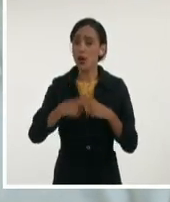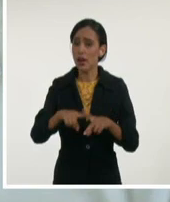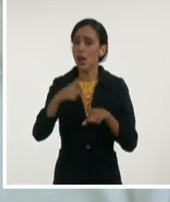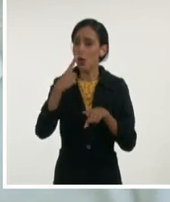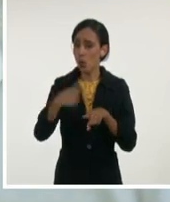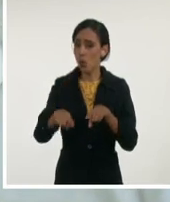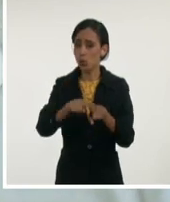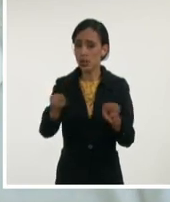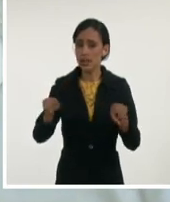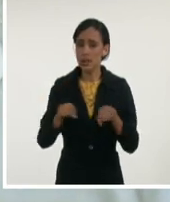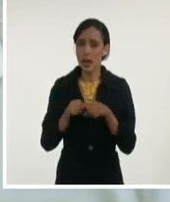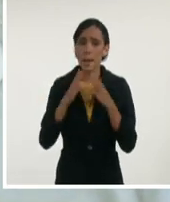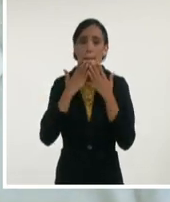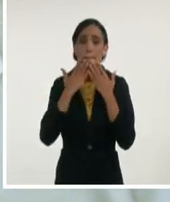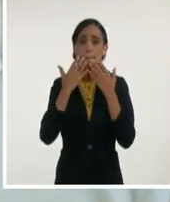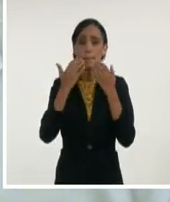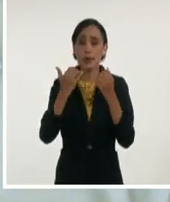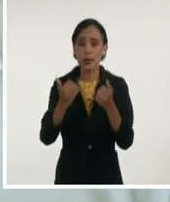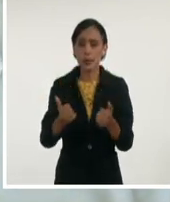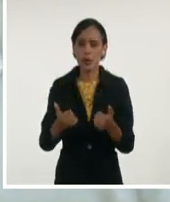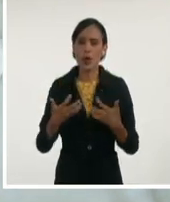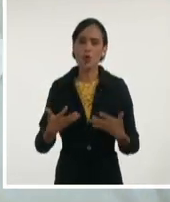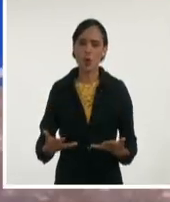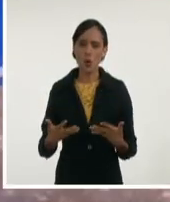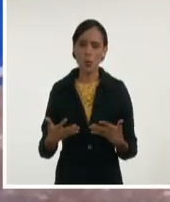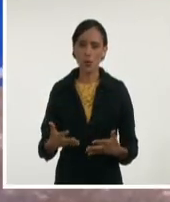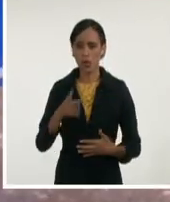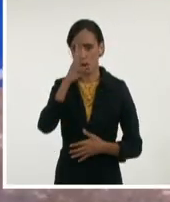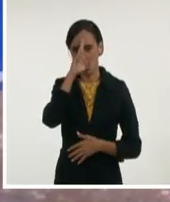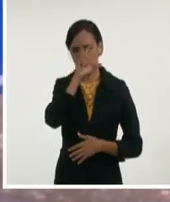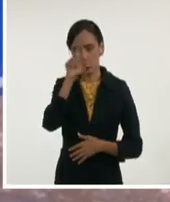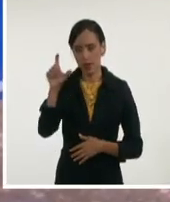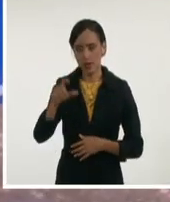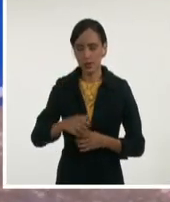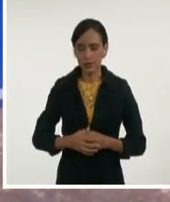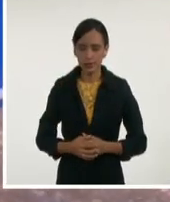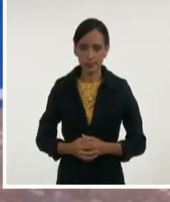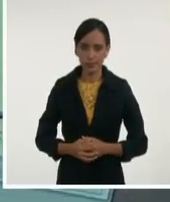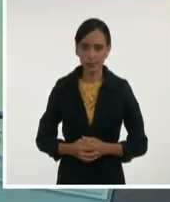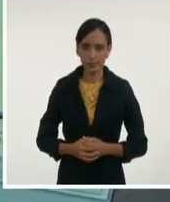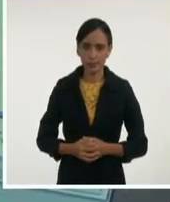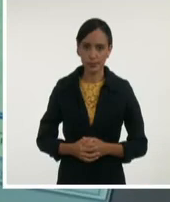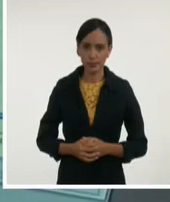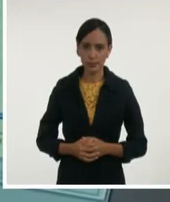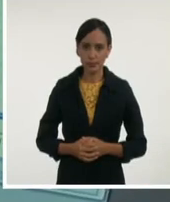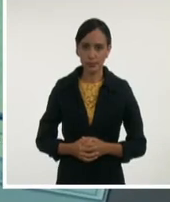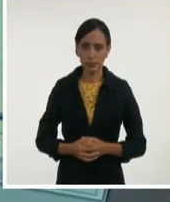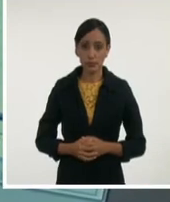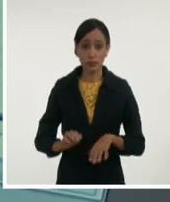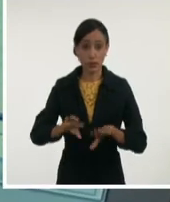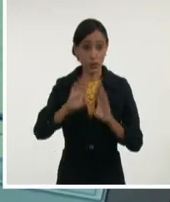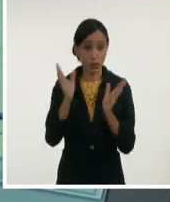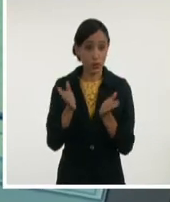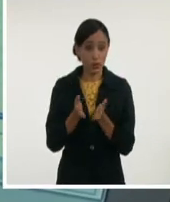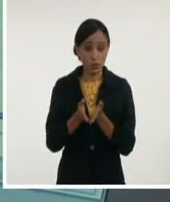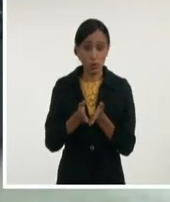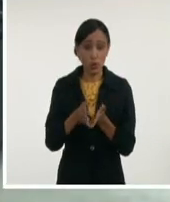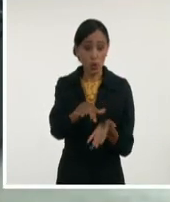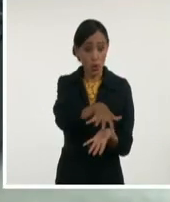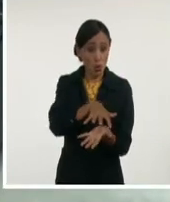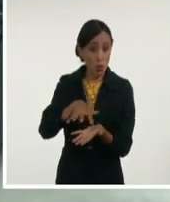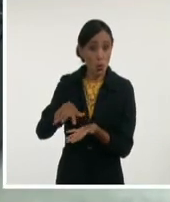también mejorar el confort hospitalario de nuestros pacientes. La estrategia permite explotar todas las reservas existentes en la